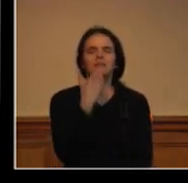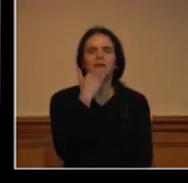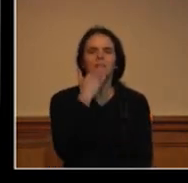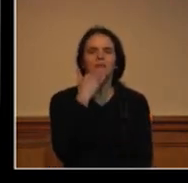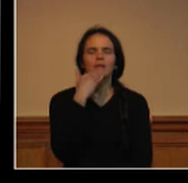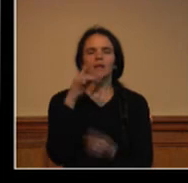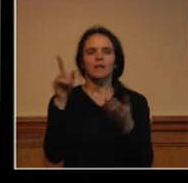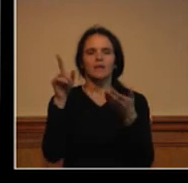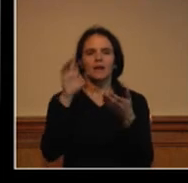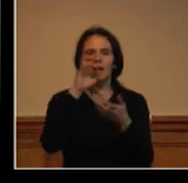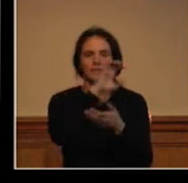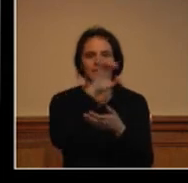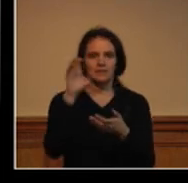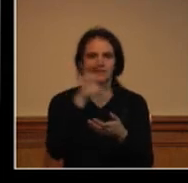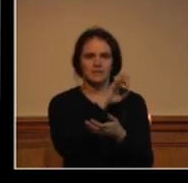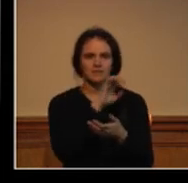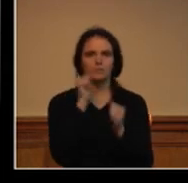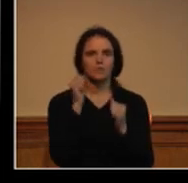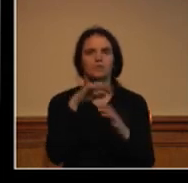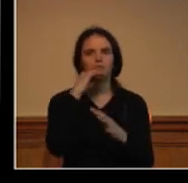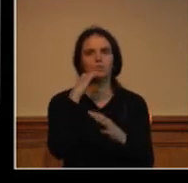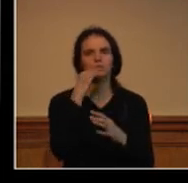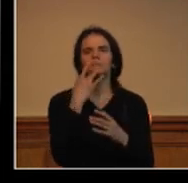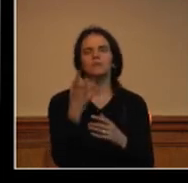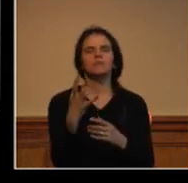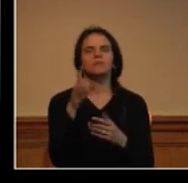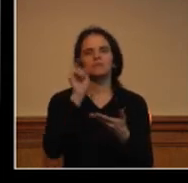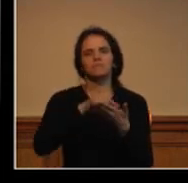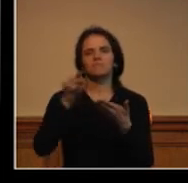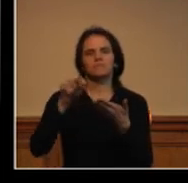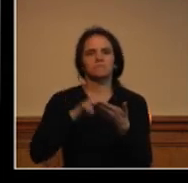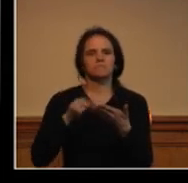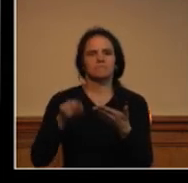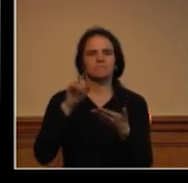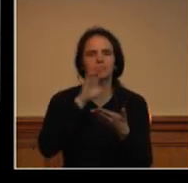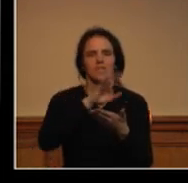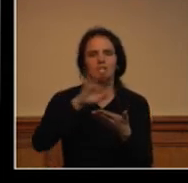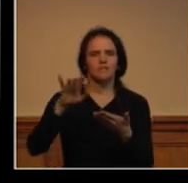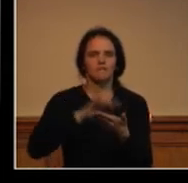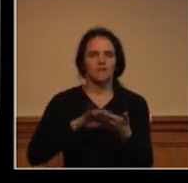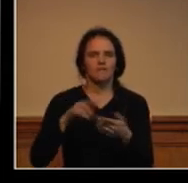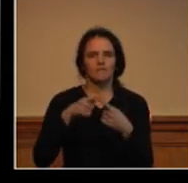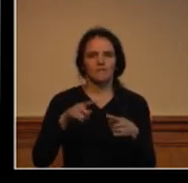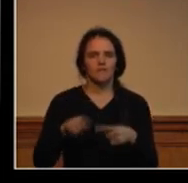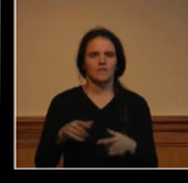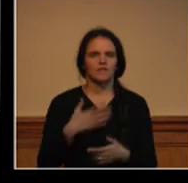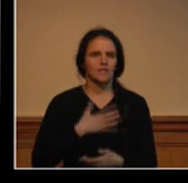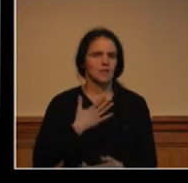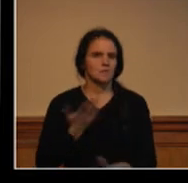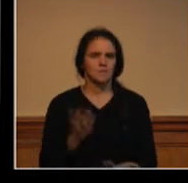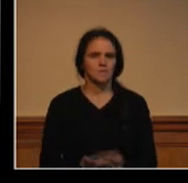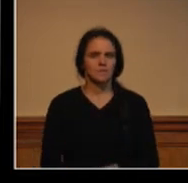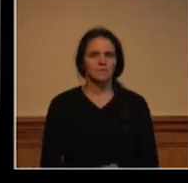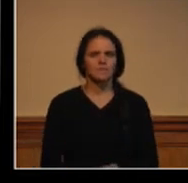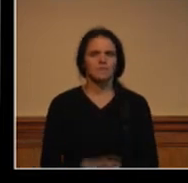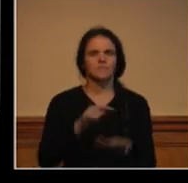de letras, que nos permite escribir todo lo que queramos. El tablero de letras, si se dan cuenta, tiene